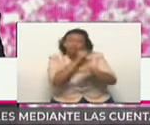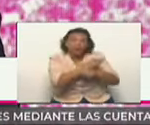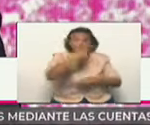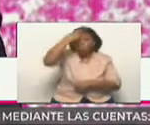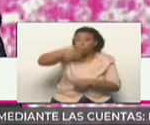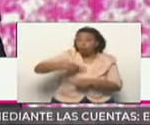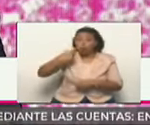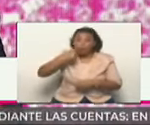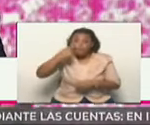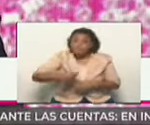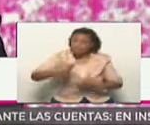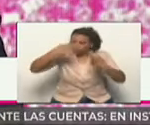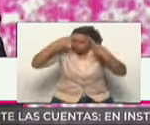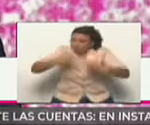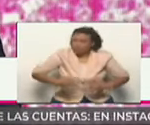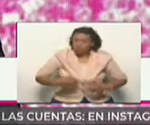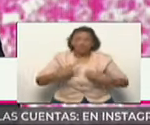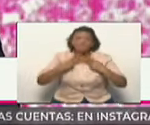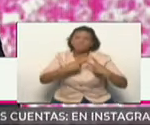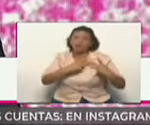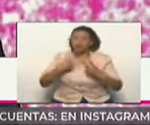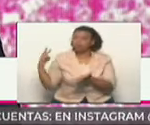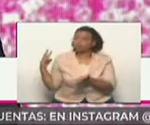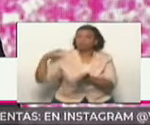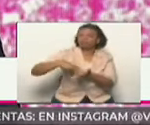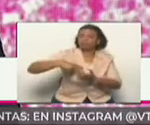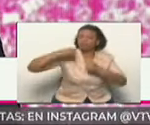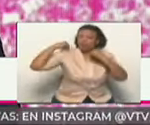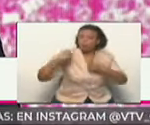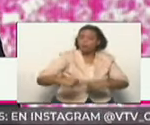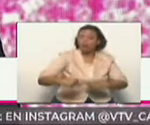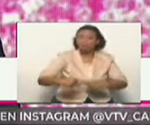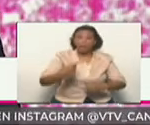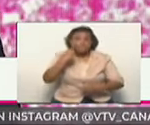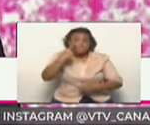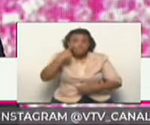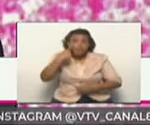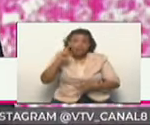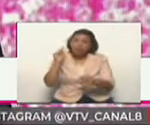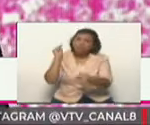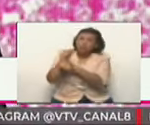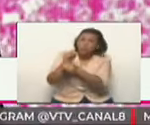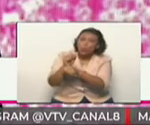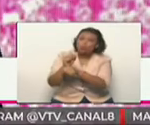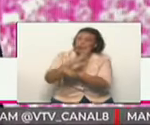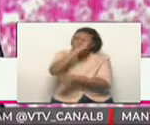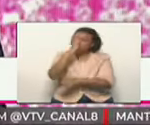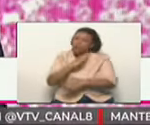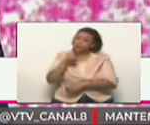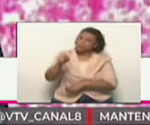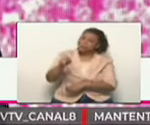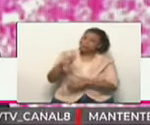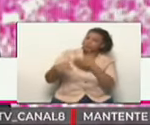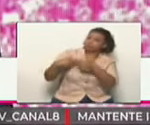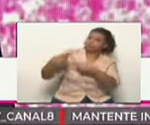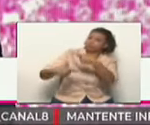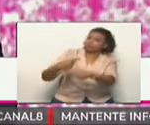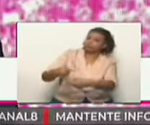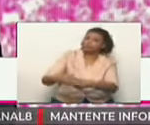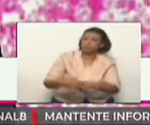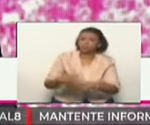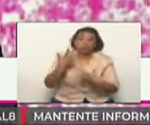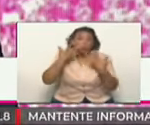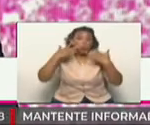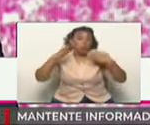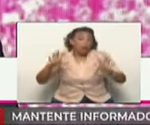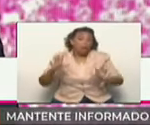hombre de una sola pieza, un hombre valiente. Y después vi cómo repercutió eso en Brasil. En todo caso,